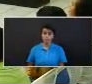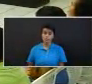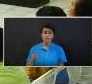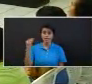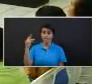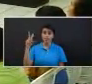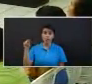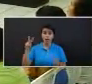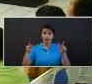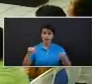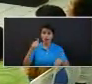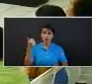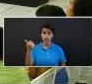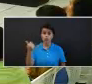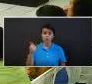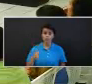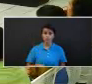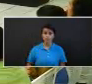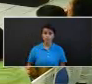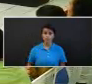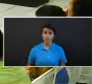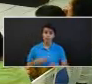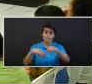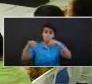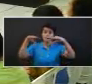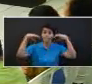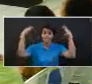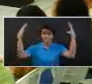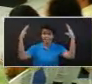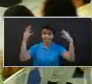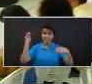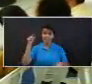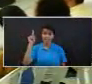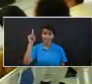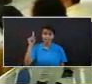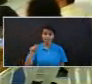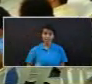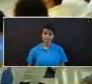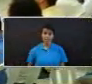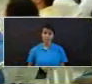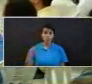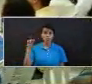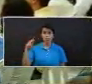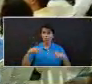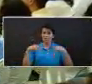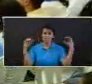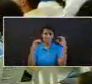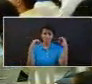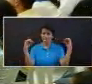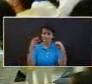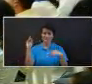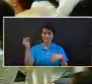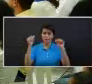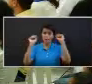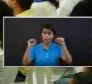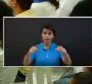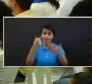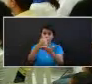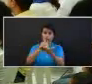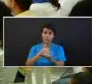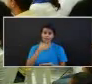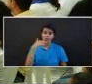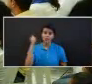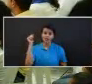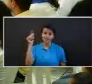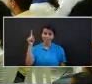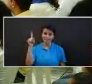que no hay otro mayor que Él. Y no hay nadie que te pueda ayudar mejor que